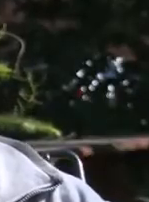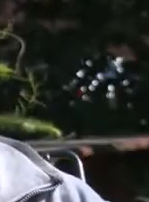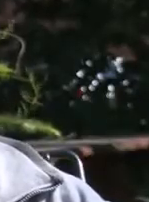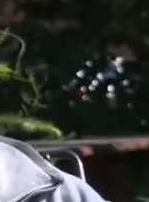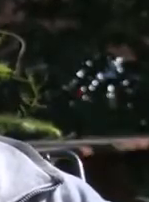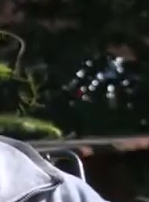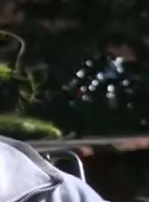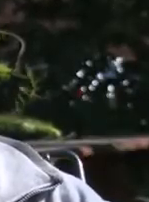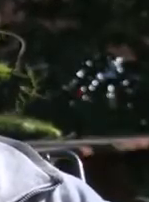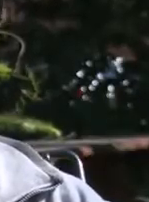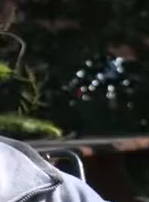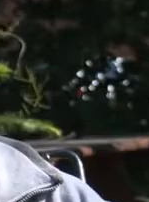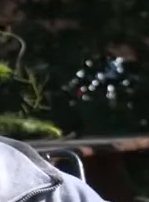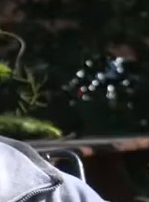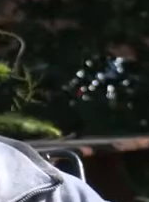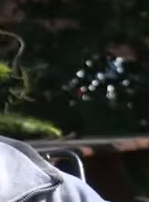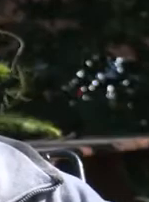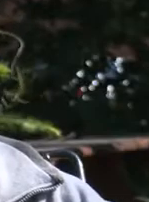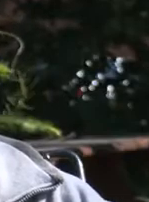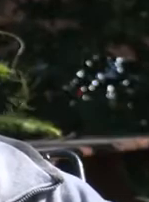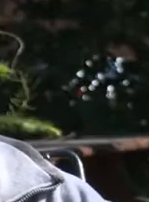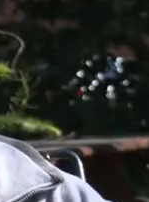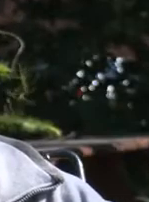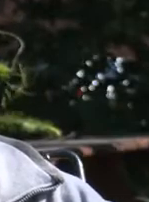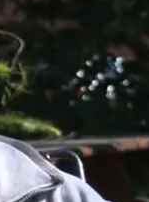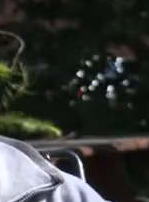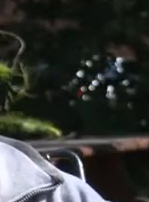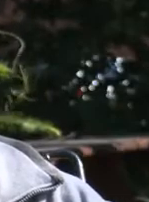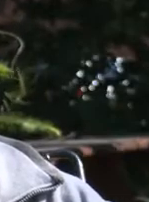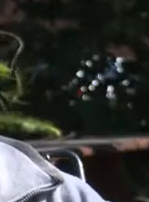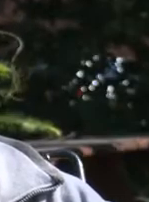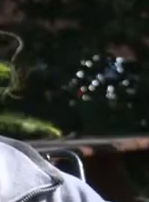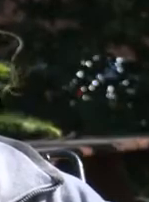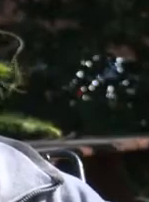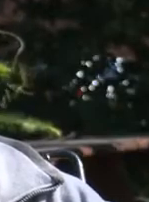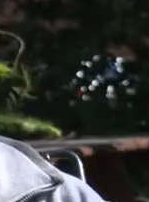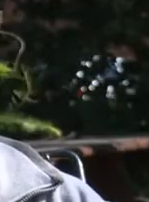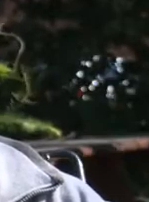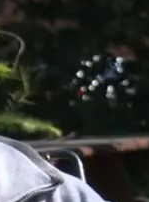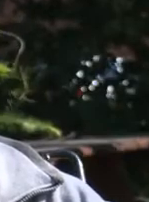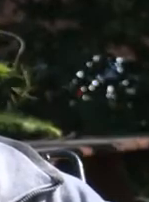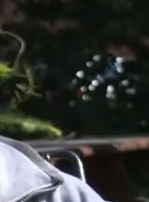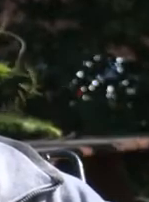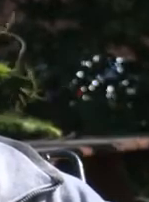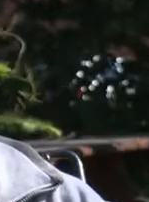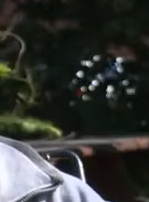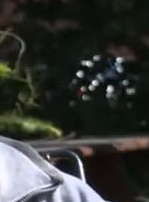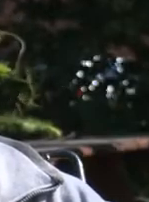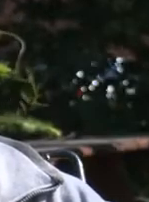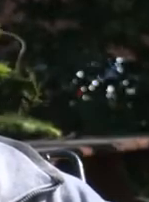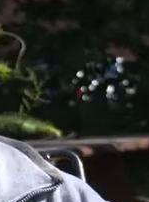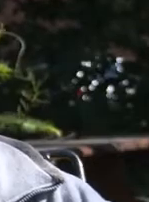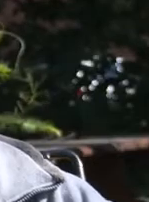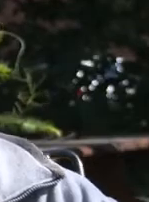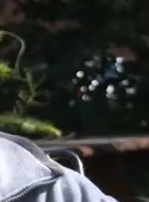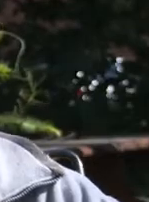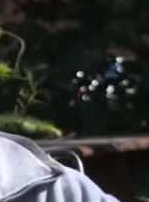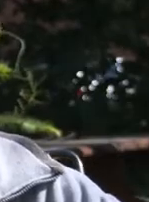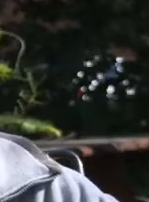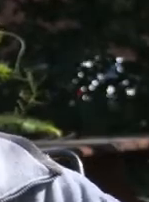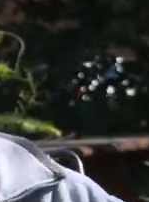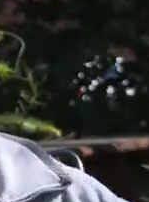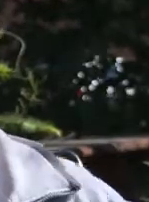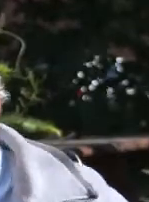eso usted cree que la gente se impactó tanto? Porque en las cumbres los presidentes van a lucirse, hacen sus PowerPoint, traen sus cifras, ven cómo ha crecido el